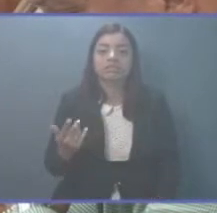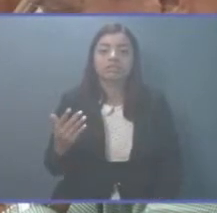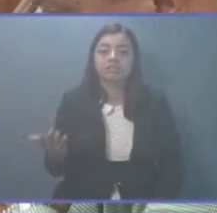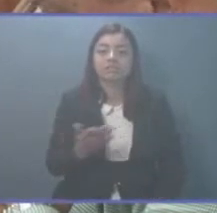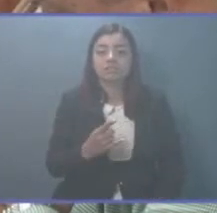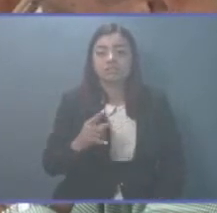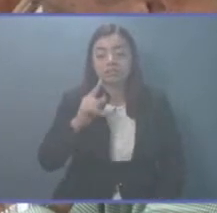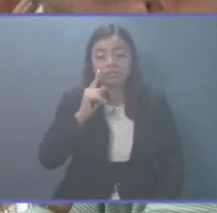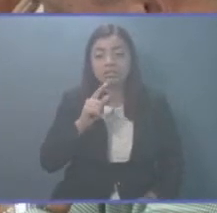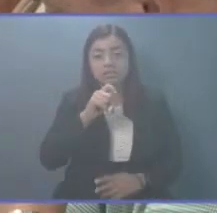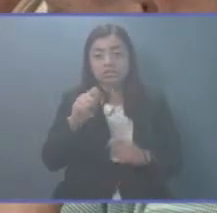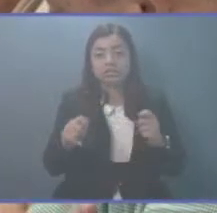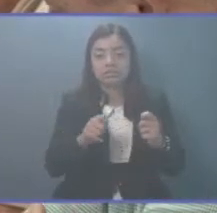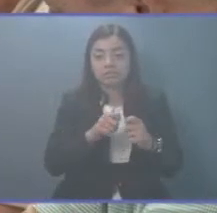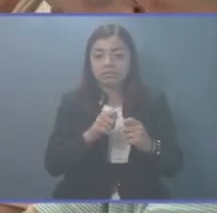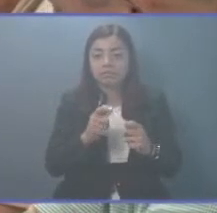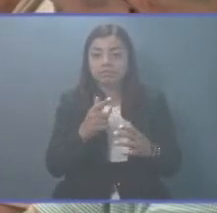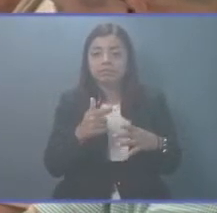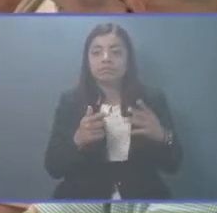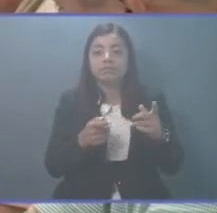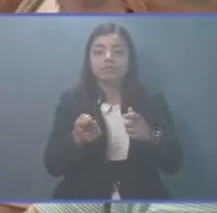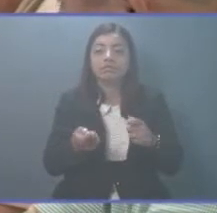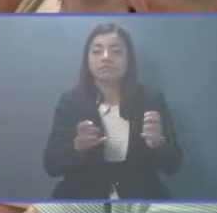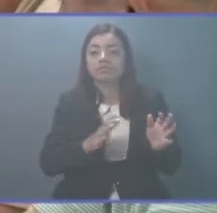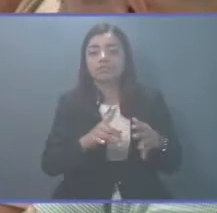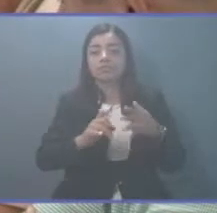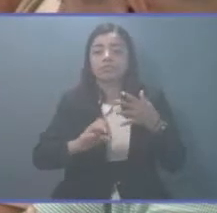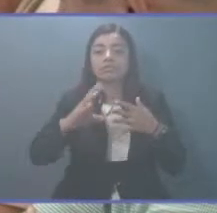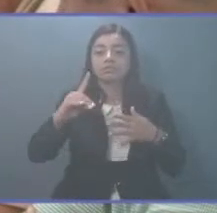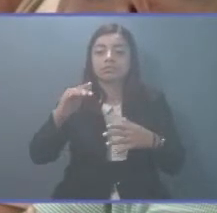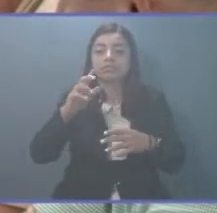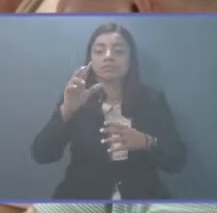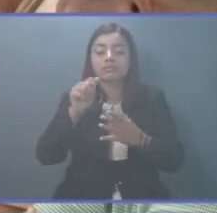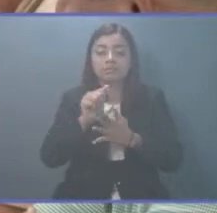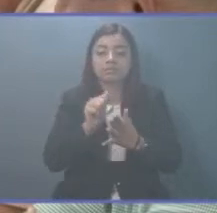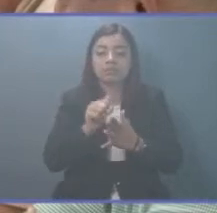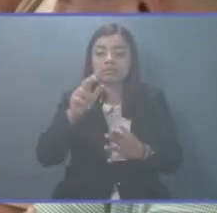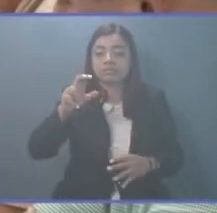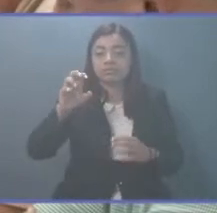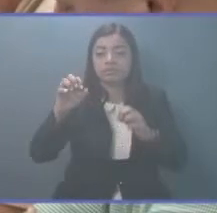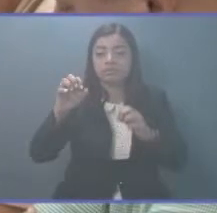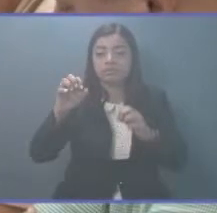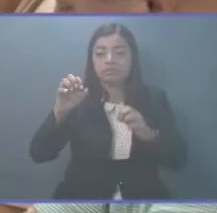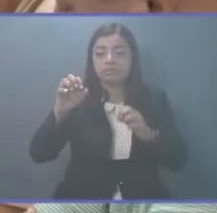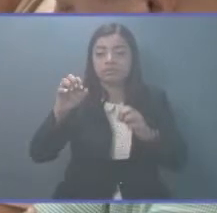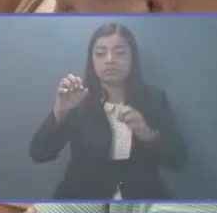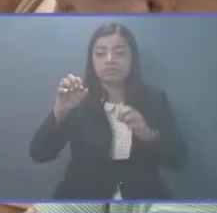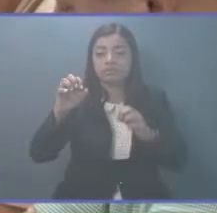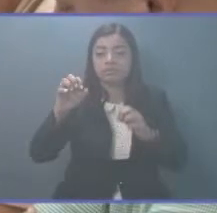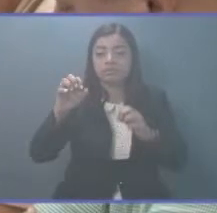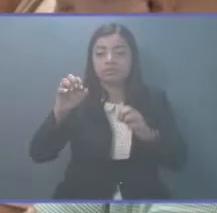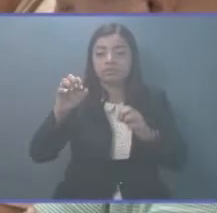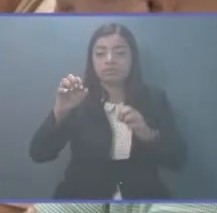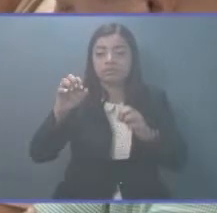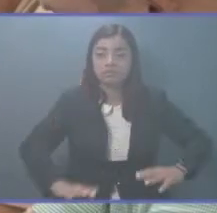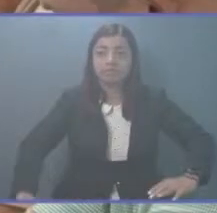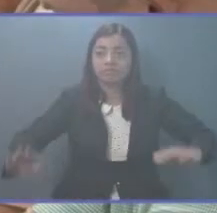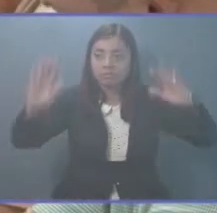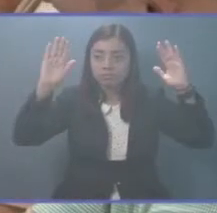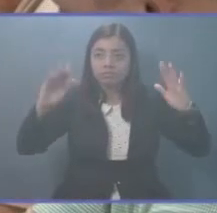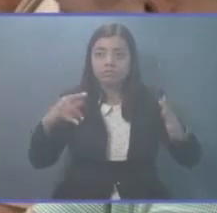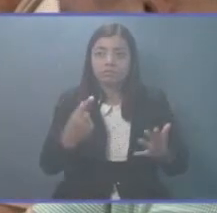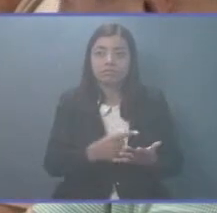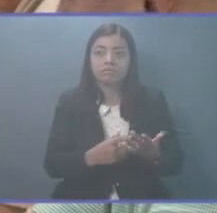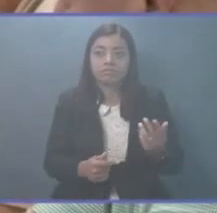soborno específicamente, como lo regula nuestro código en el artículo 307, pues sanciona a toda aquella persona